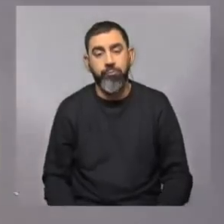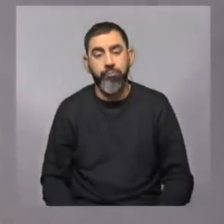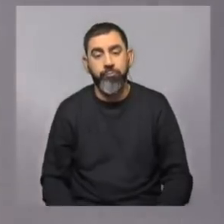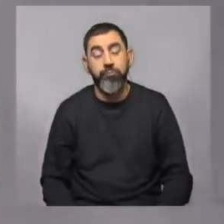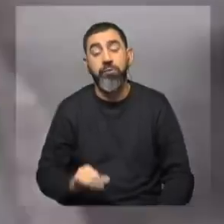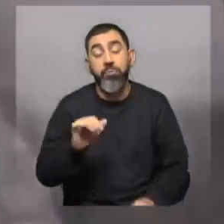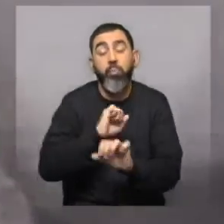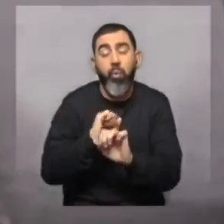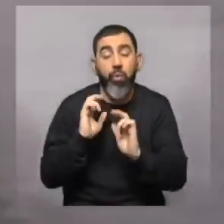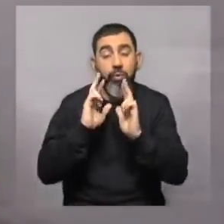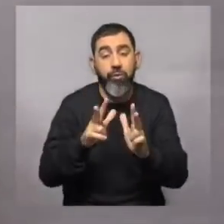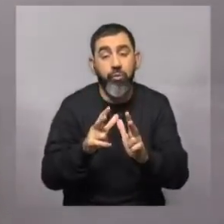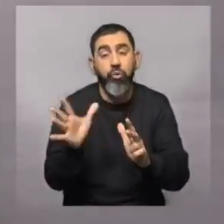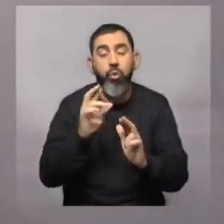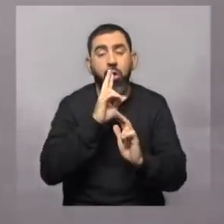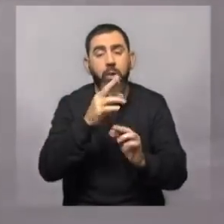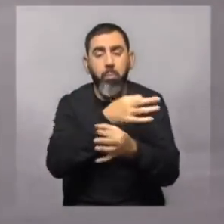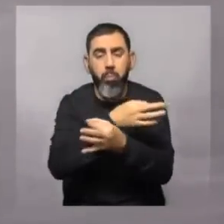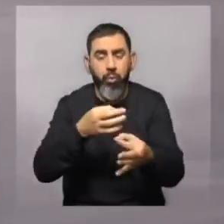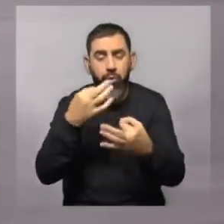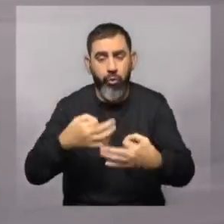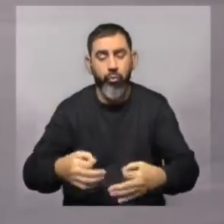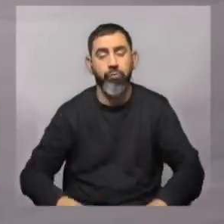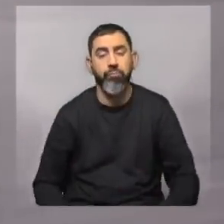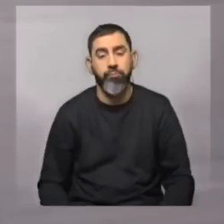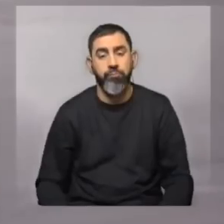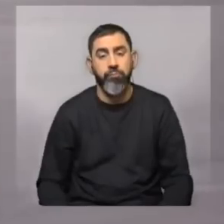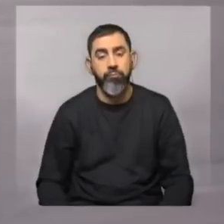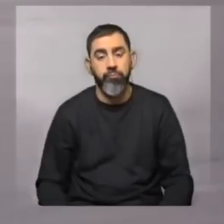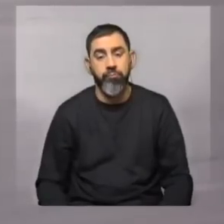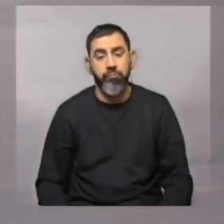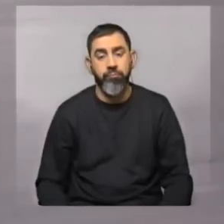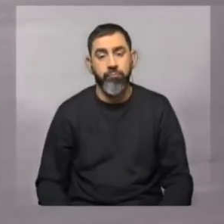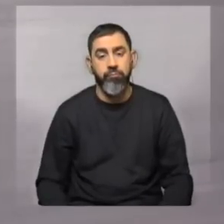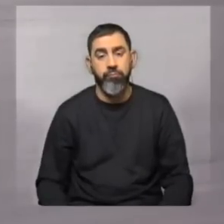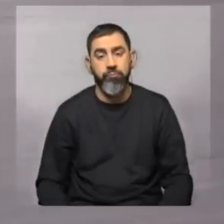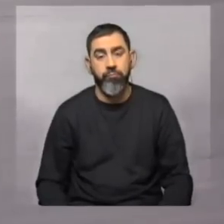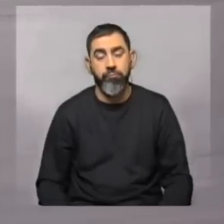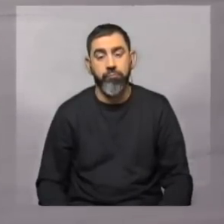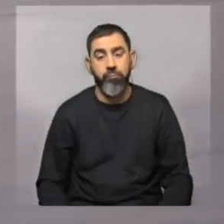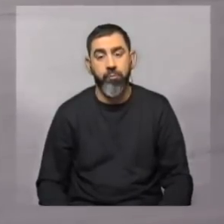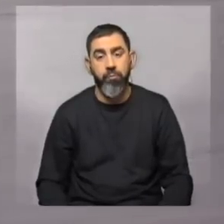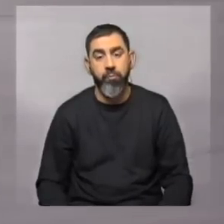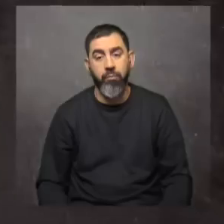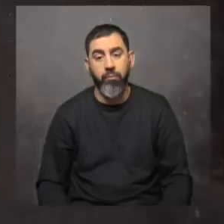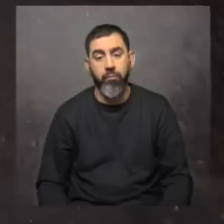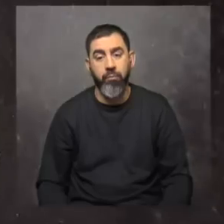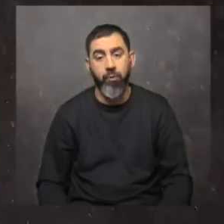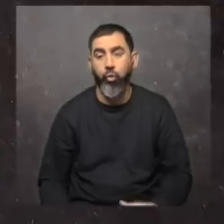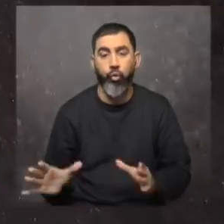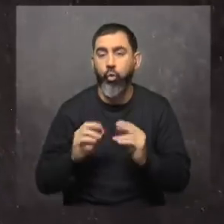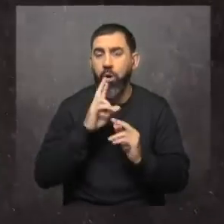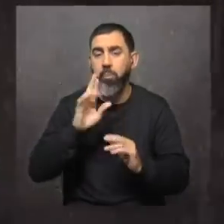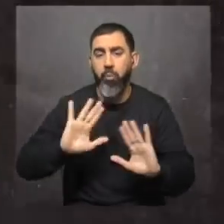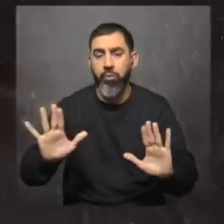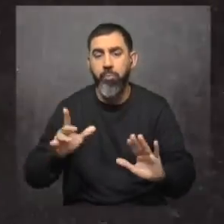que le puedo decir es que todo fue contestado en correcta forma toda pregunta y no se dejó nada fuera por decir